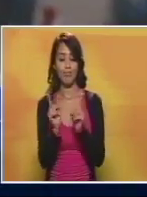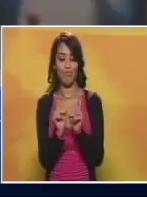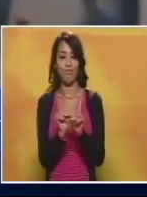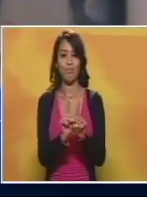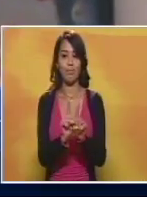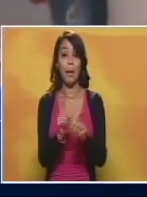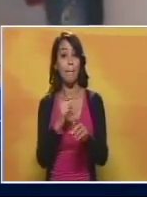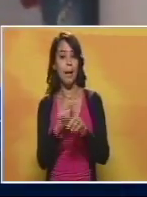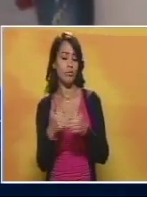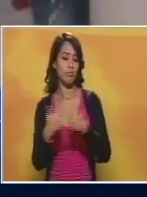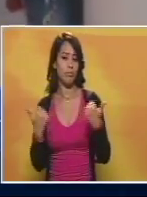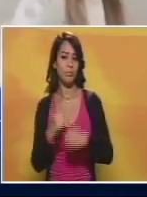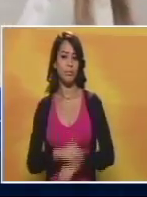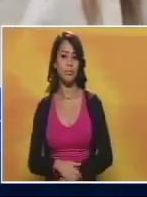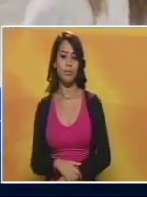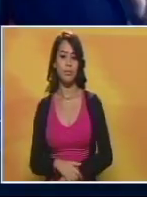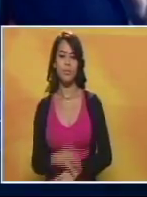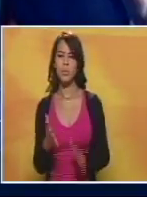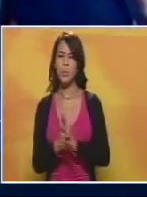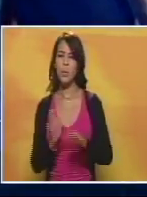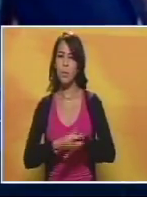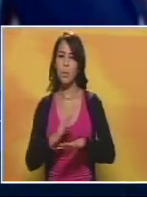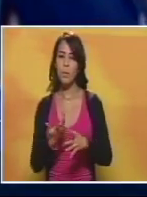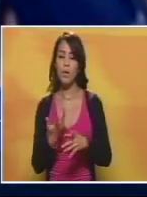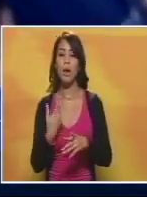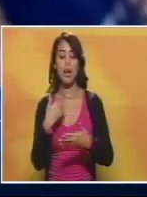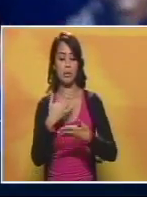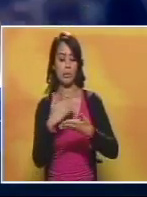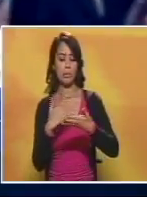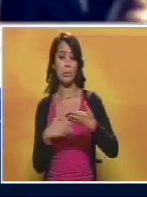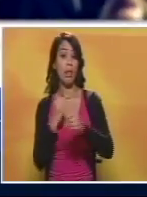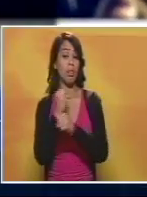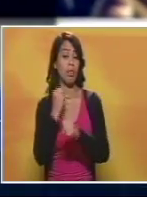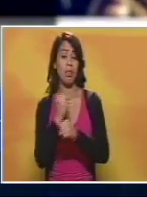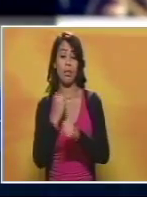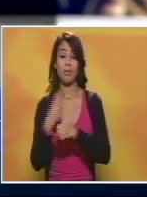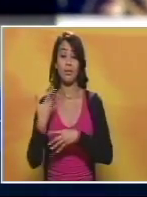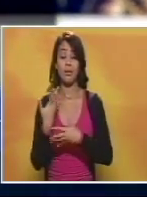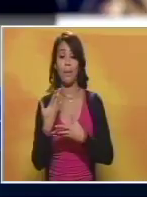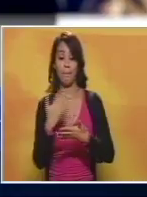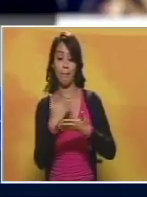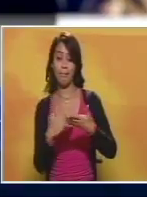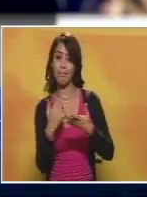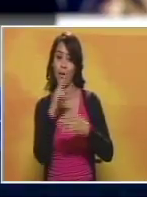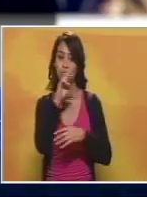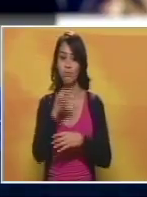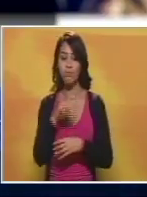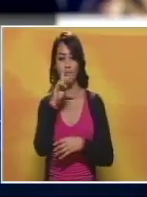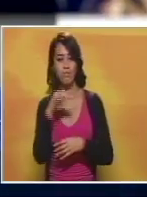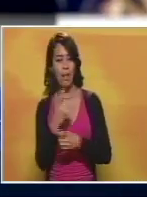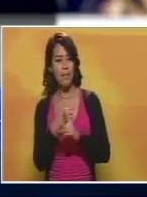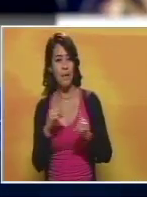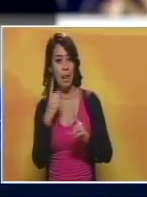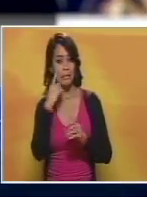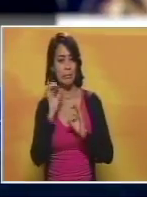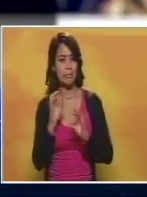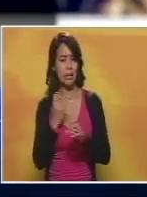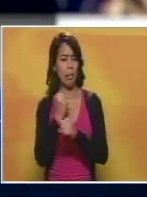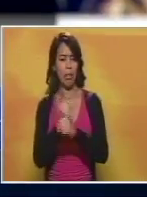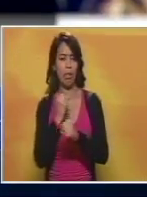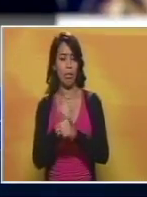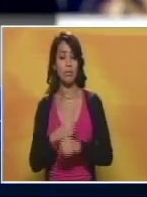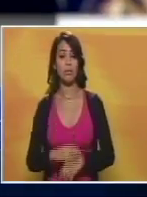en la parroquia La Candelaria, donde realizaban tratamientos estéticos ilegales. Según su pareja, Briceño comenzó a sentir